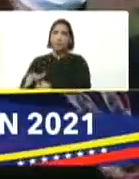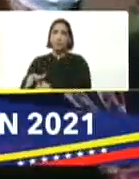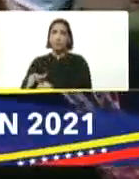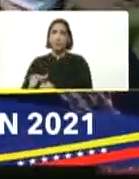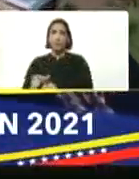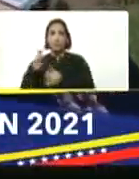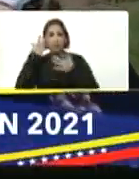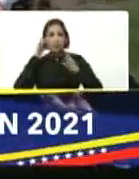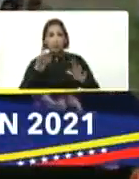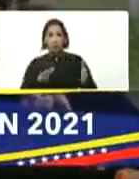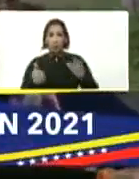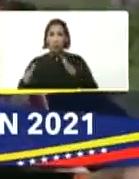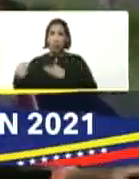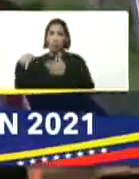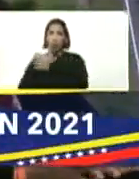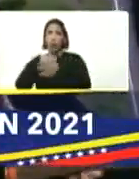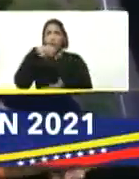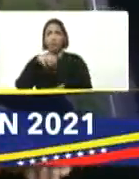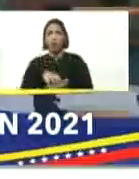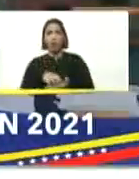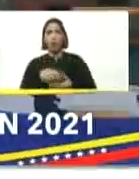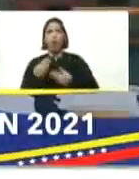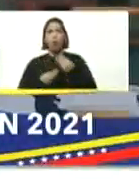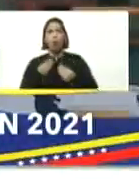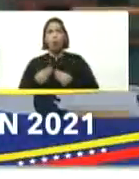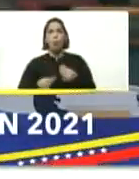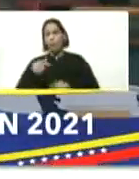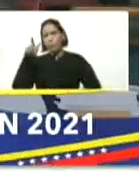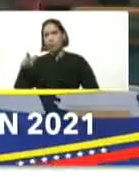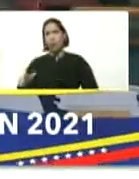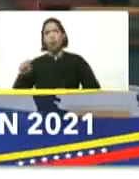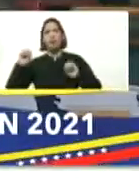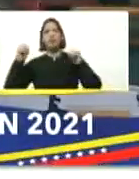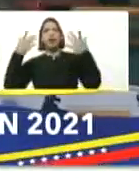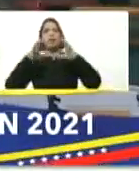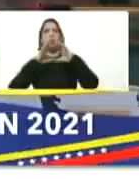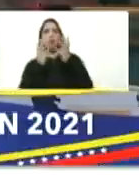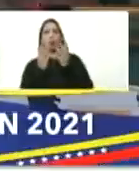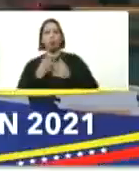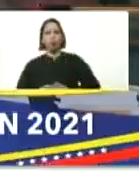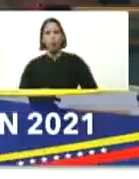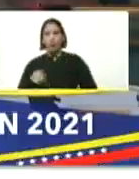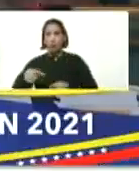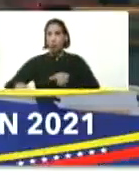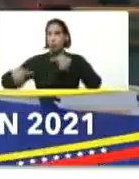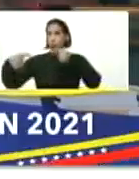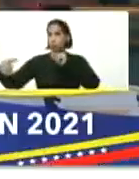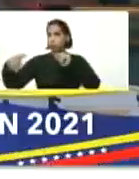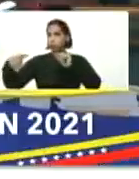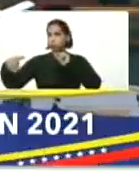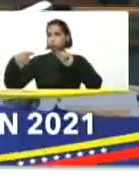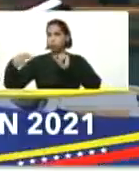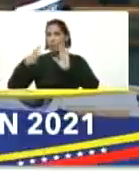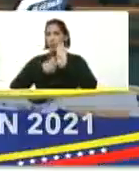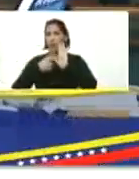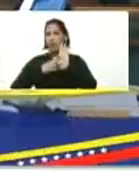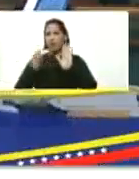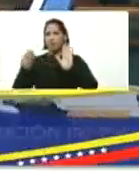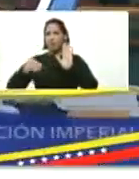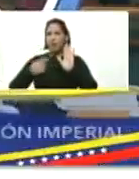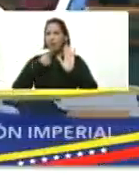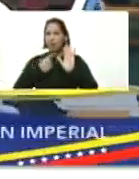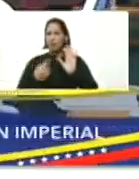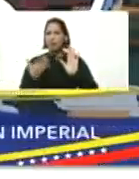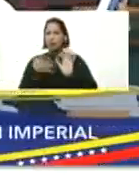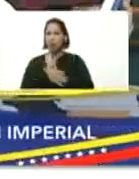de asesinato y de golpe de Estado como el victimario. ¿Ah? Es una batalla por la verdad. ¿Qué más me puedes decir de este